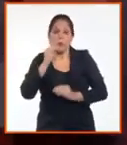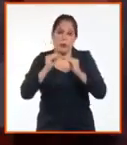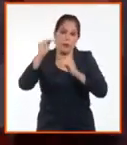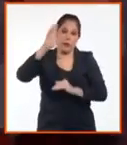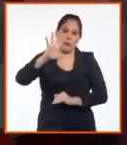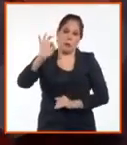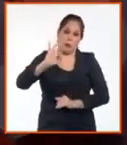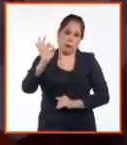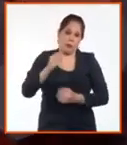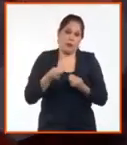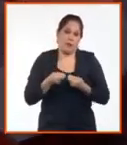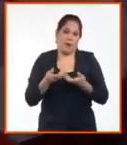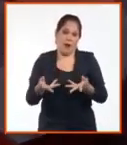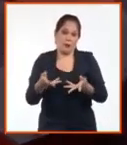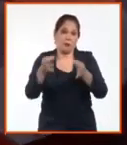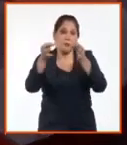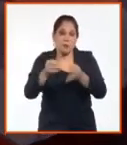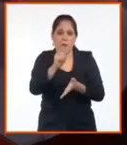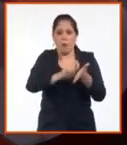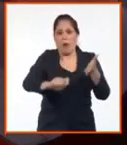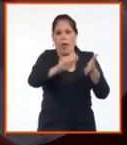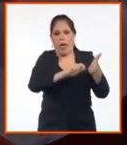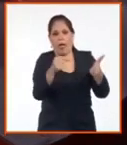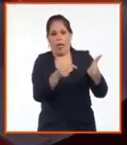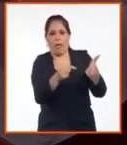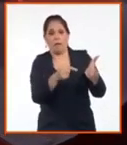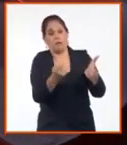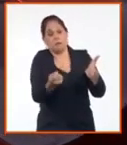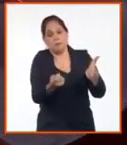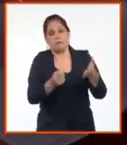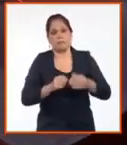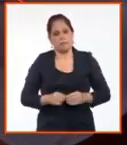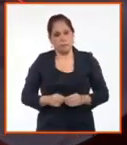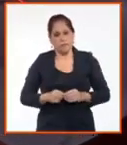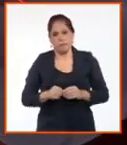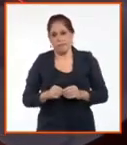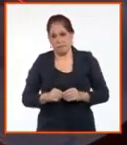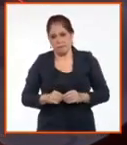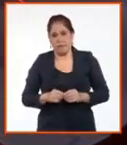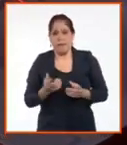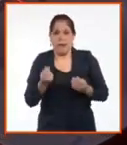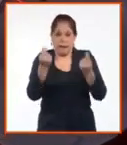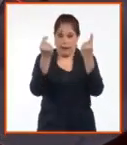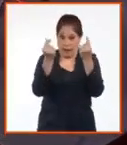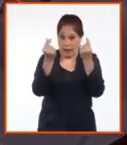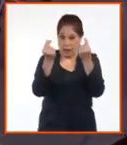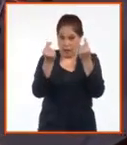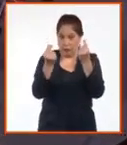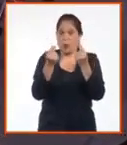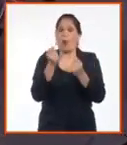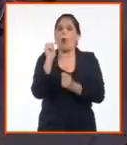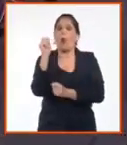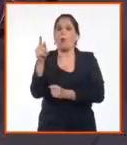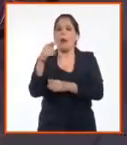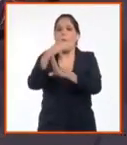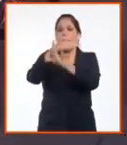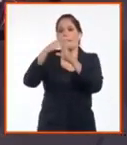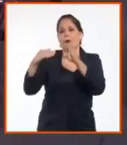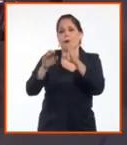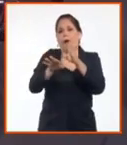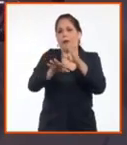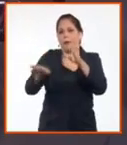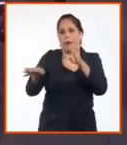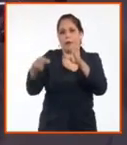más de lo que podría ser en condiciones normales teniendo el dinero se puede comprar en la mitad que pudiéramos adquirir